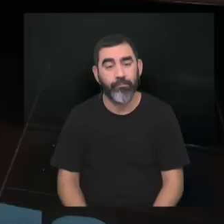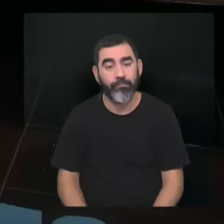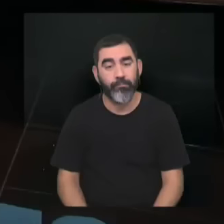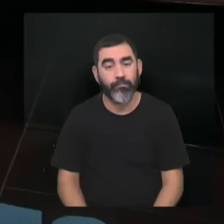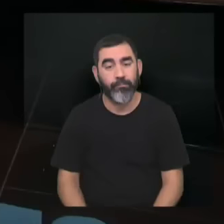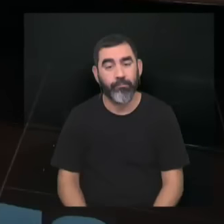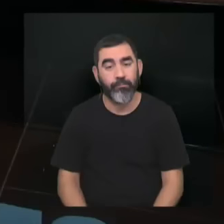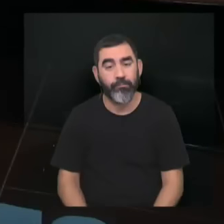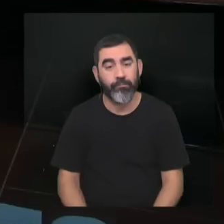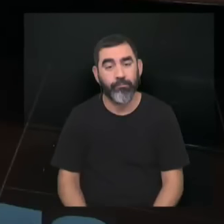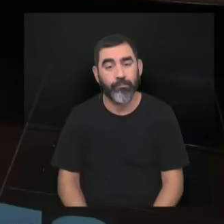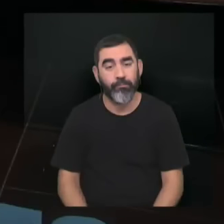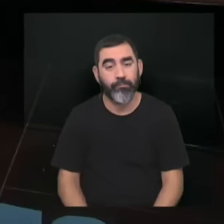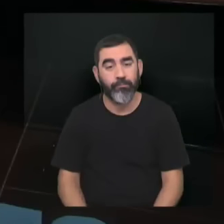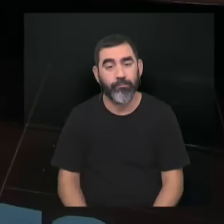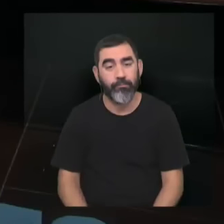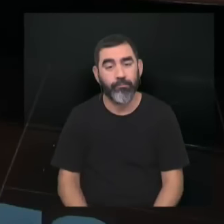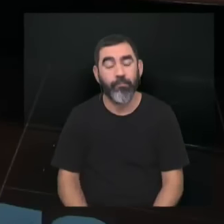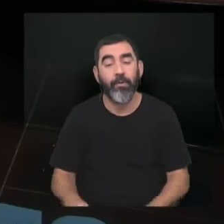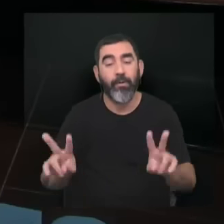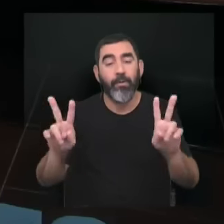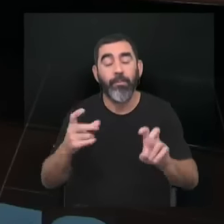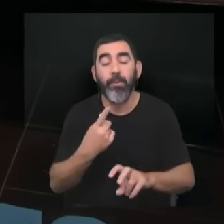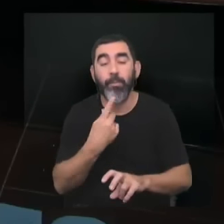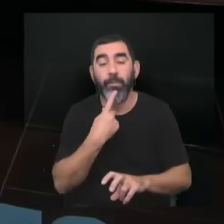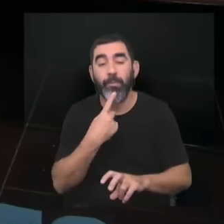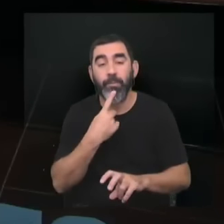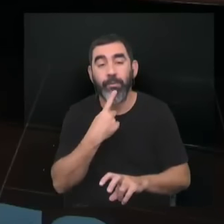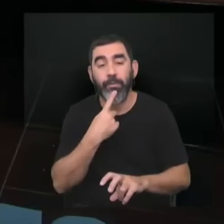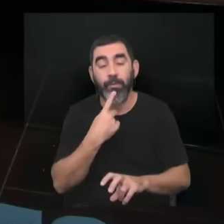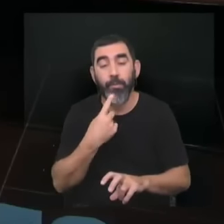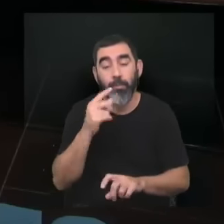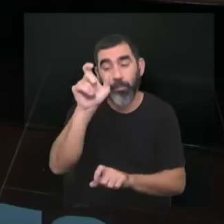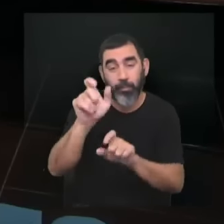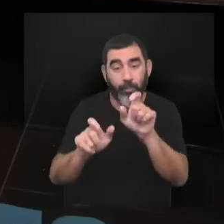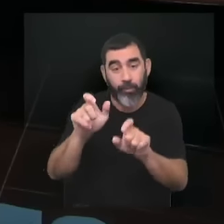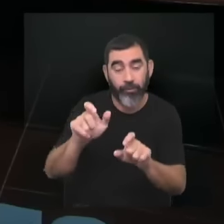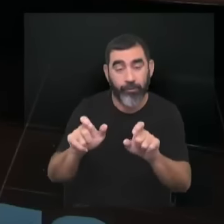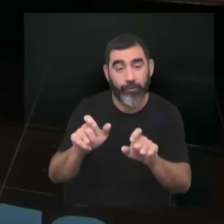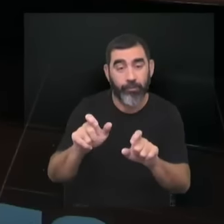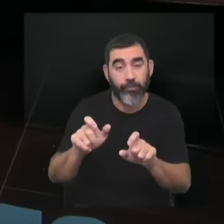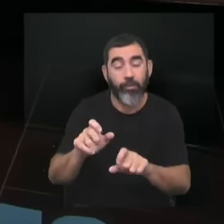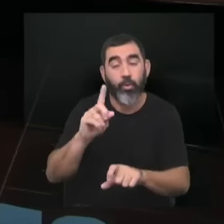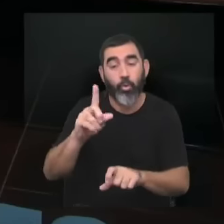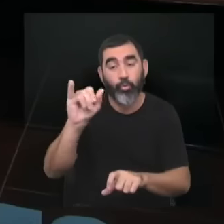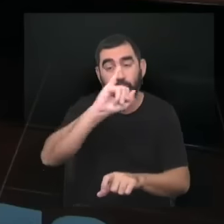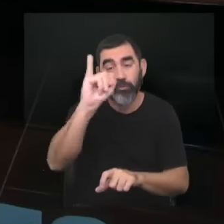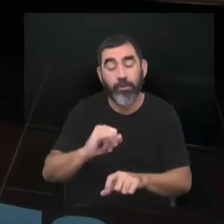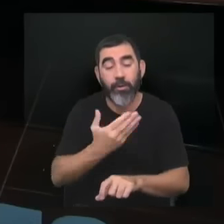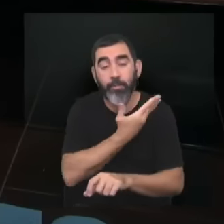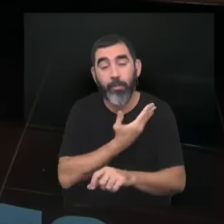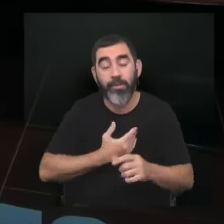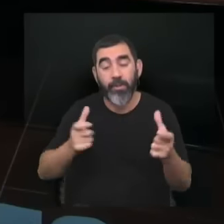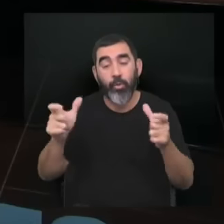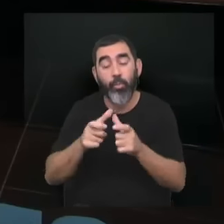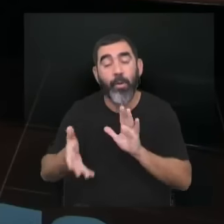x y vamos a seguir en en política porque justamente la politóloga estamos hablando de Patricia González presidenta de la comisión de